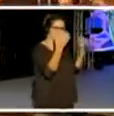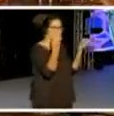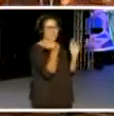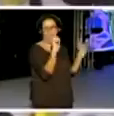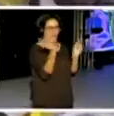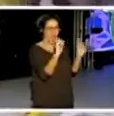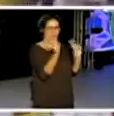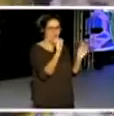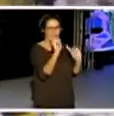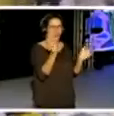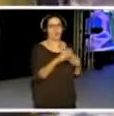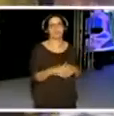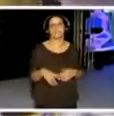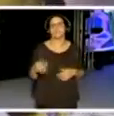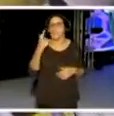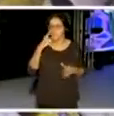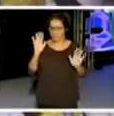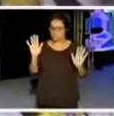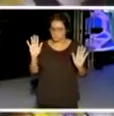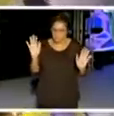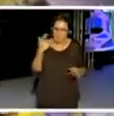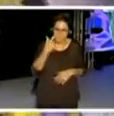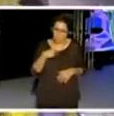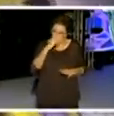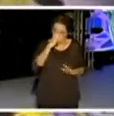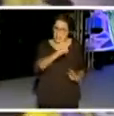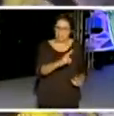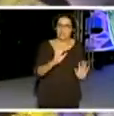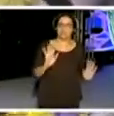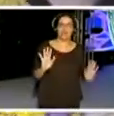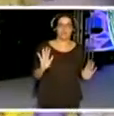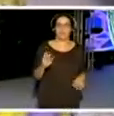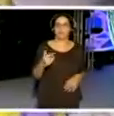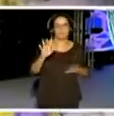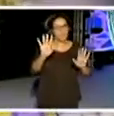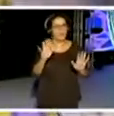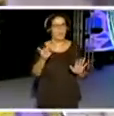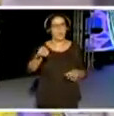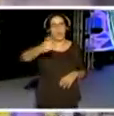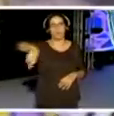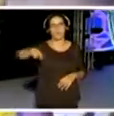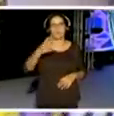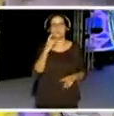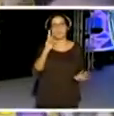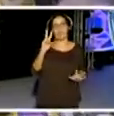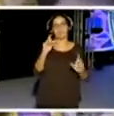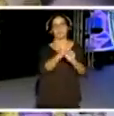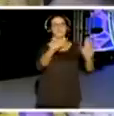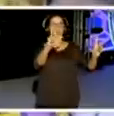Mira, a ver, con el mayor de los respetos, rogamos no se precipiten cuando vean una obra de